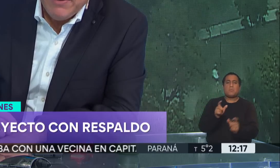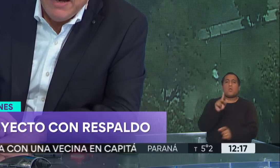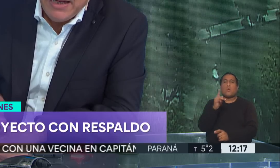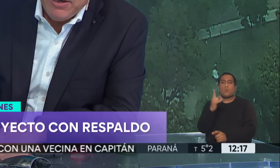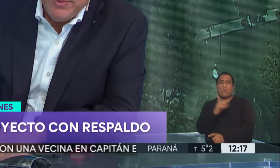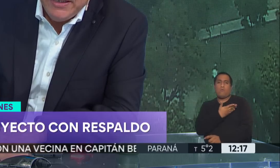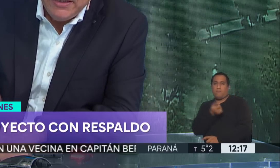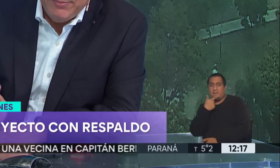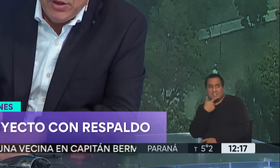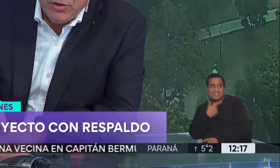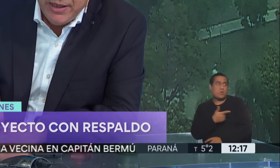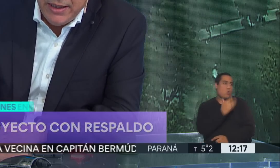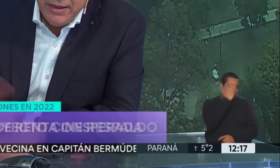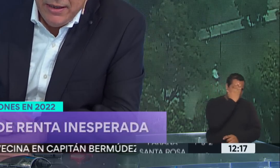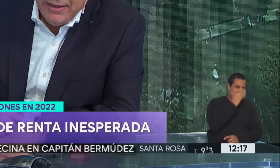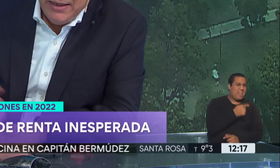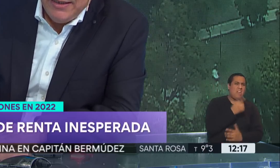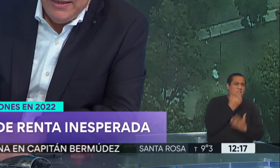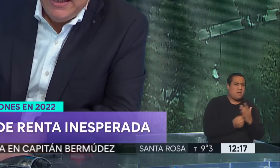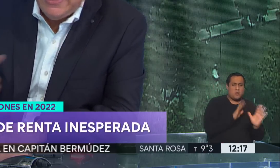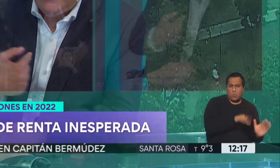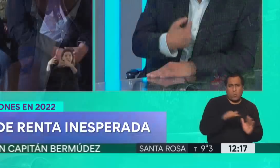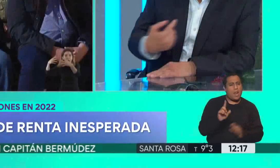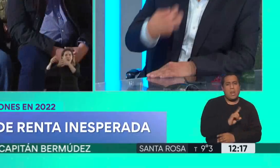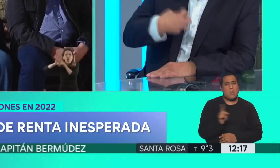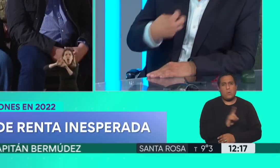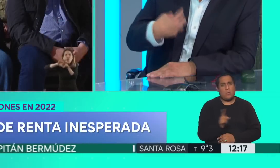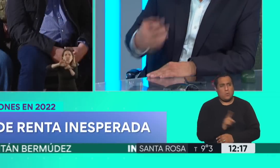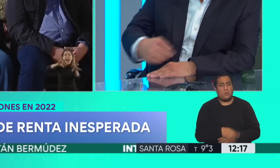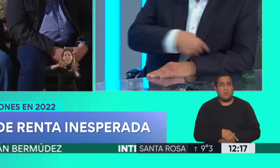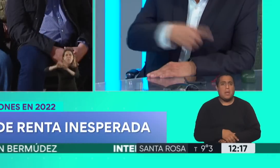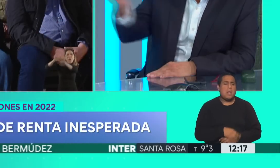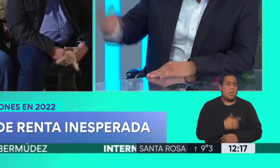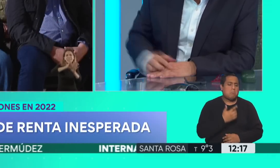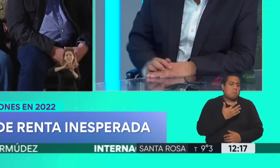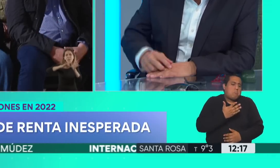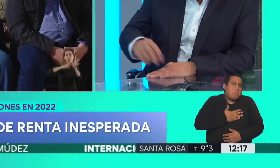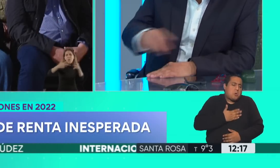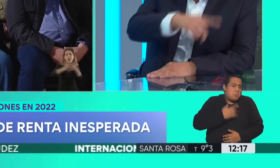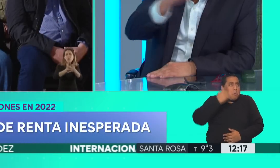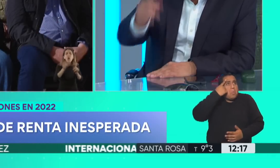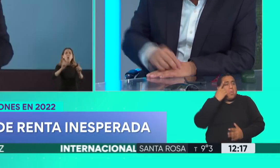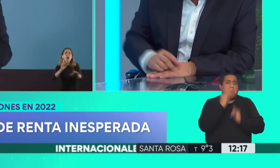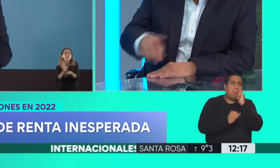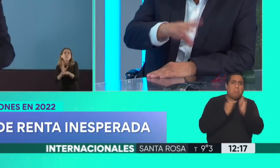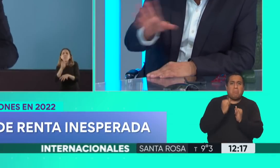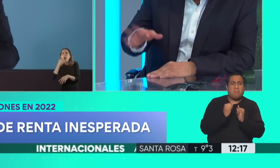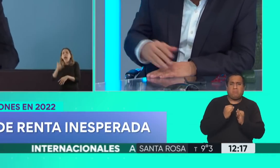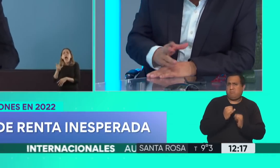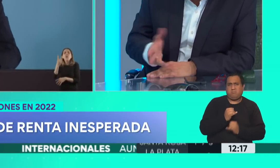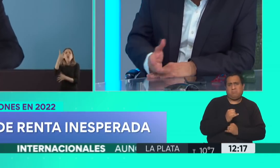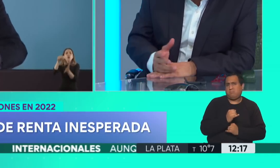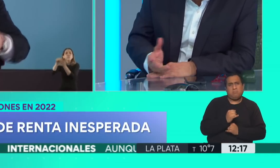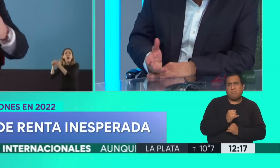Guzmán jamás comete este tipo de errores de salir con una posición personal propia a imputarle